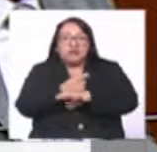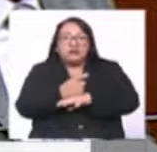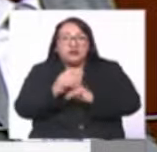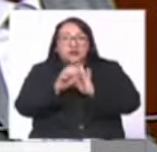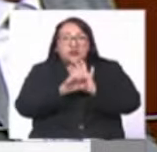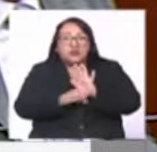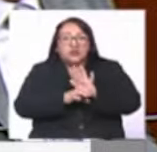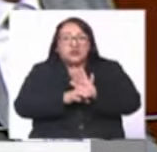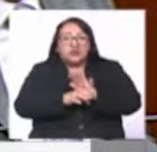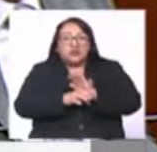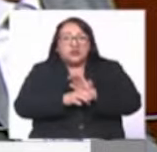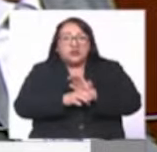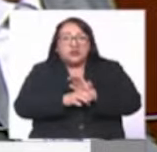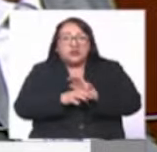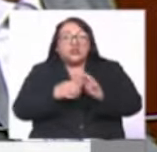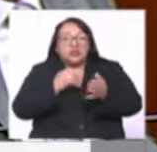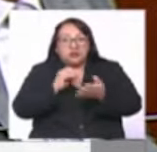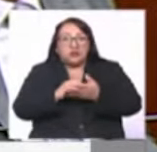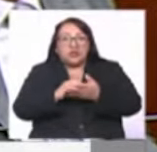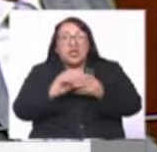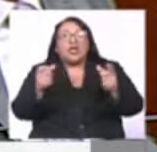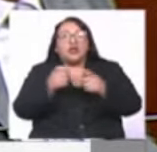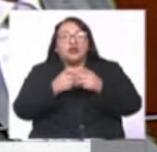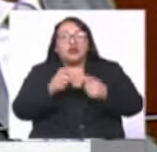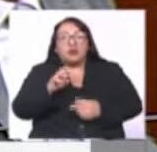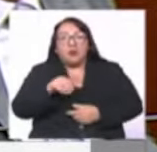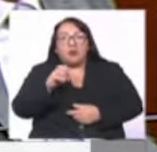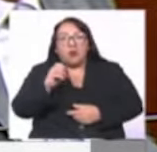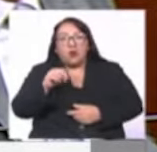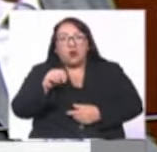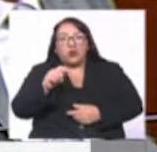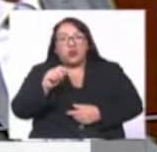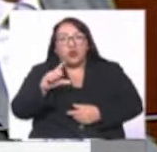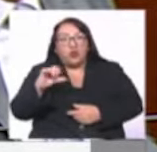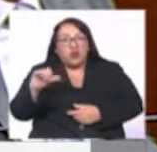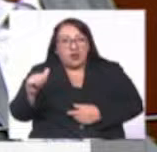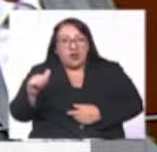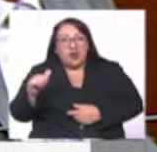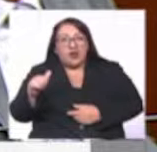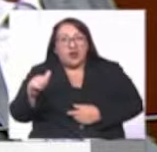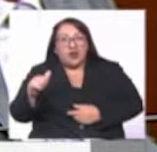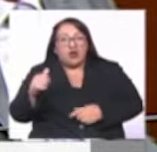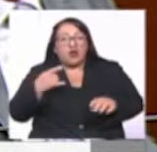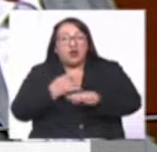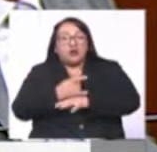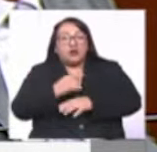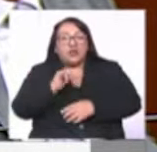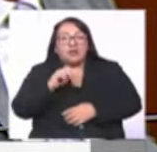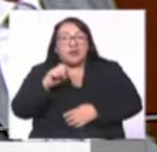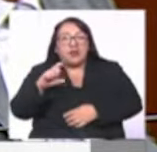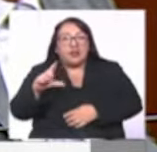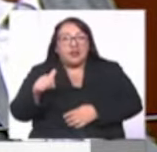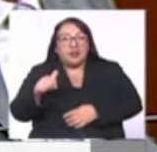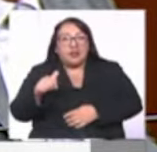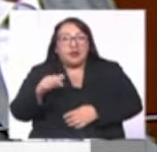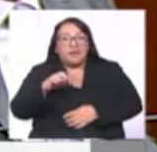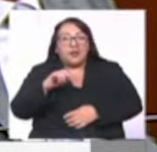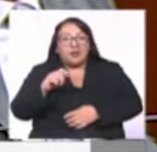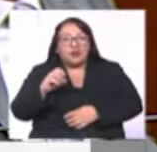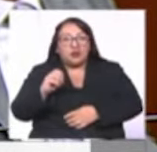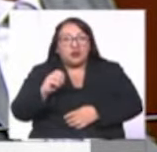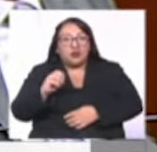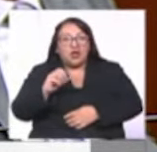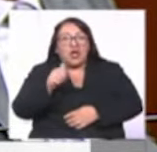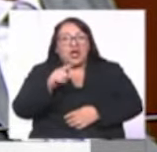constitucional Perdón que interpone el congresista Señor Jorge Carlos montoy Enrique contra Imelda Julia tumialán pinto